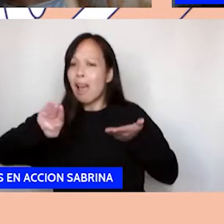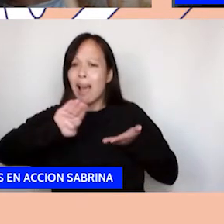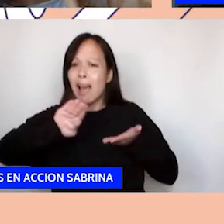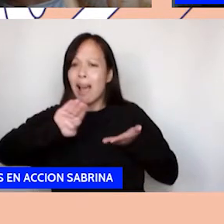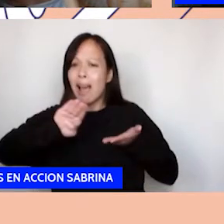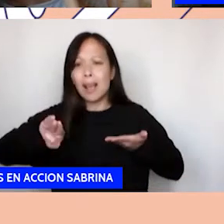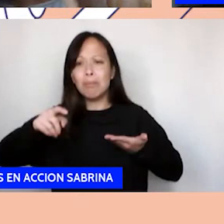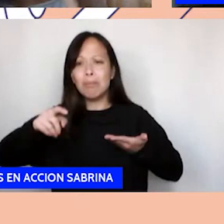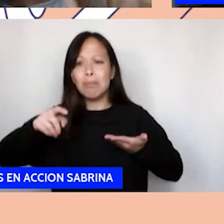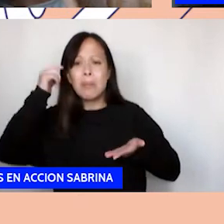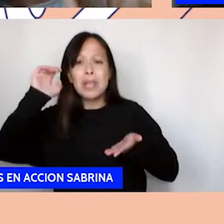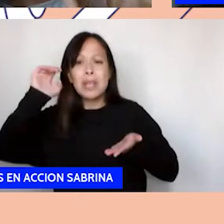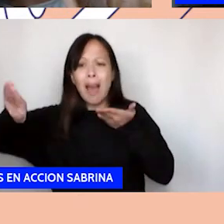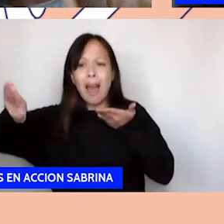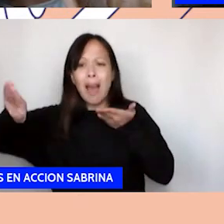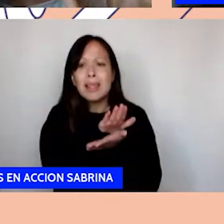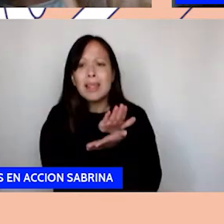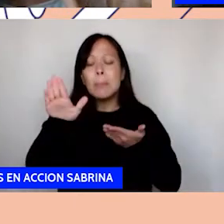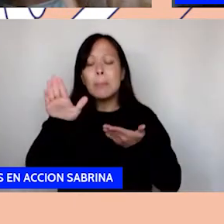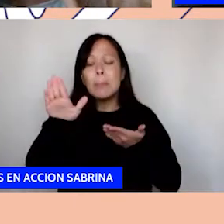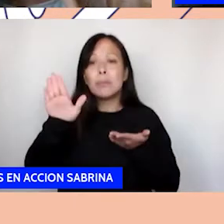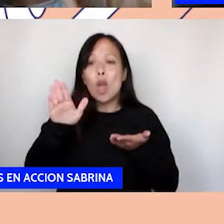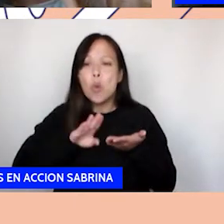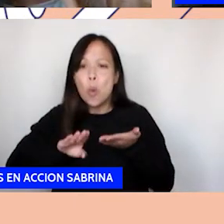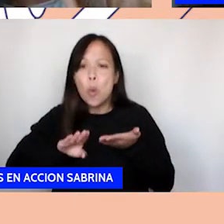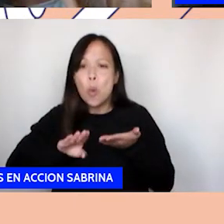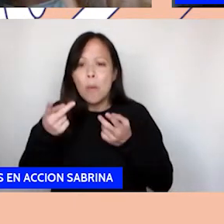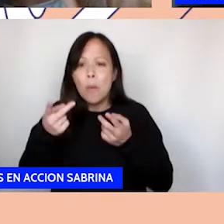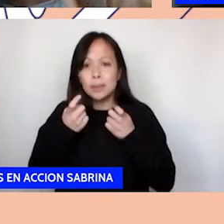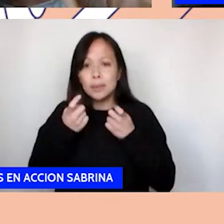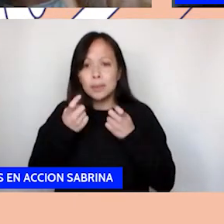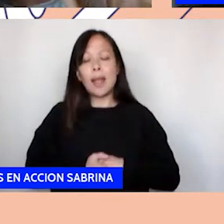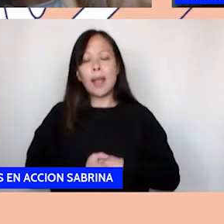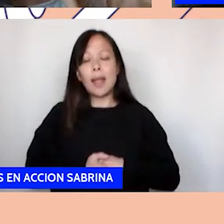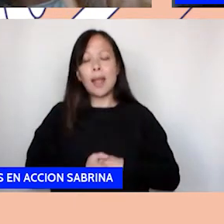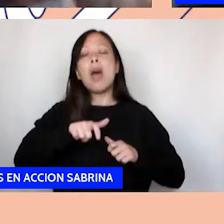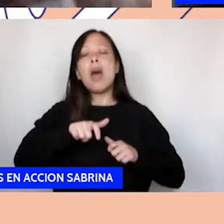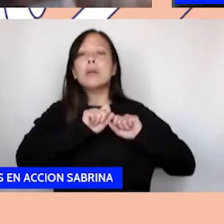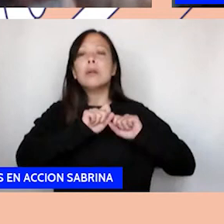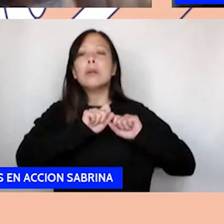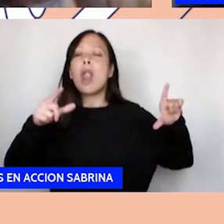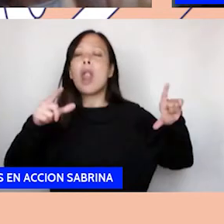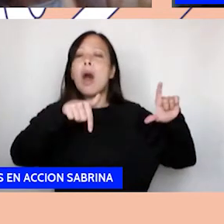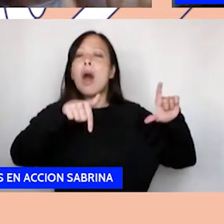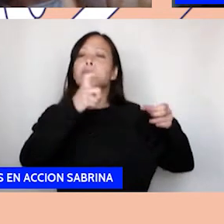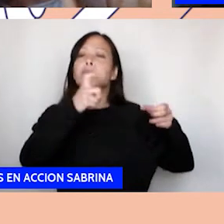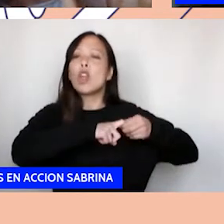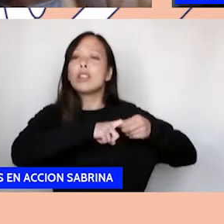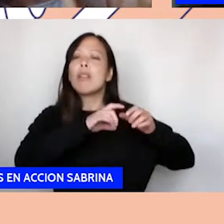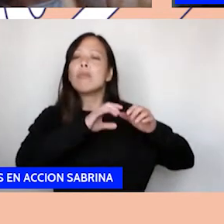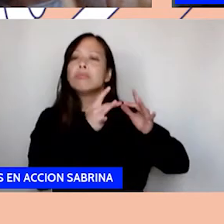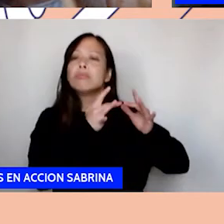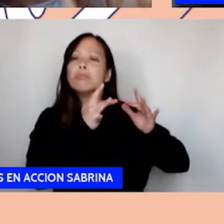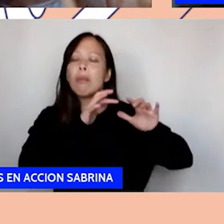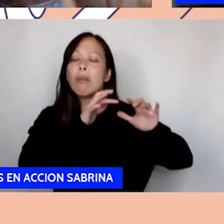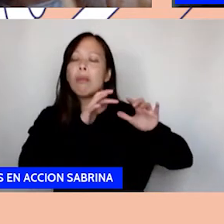Open Heroines no era solamente conectarse y aprender cosas, sino también empezar a discutir sobre los ambientes tóxicos